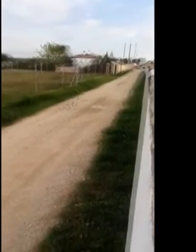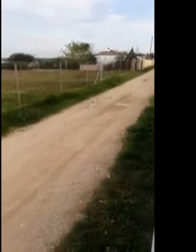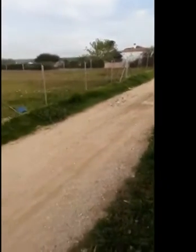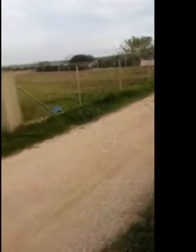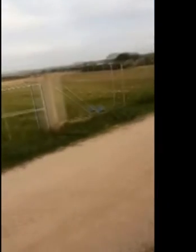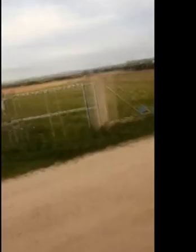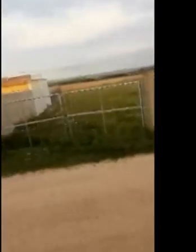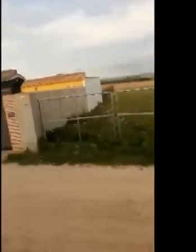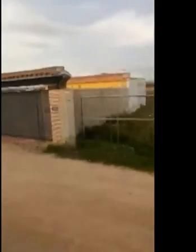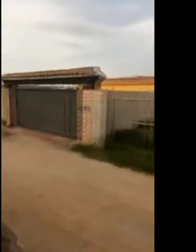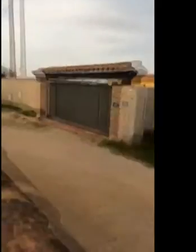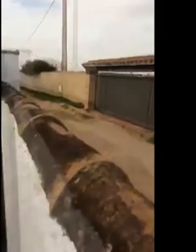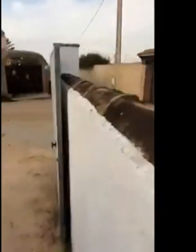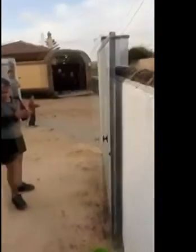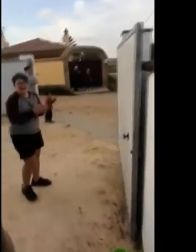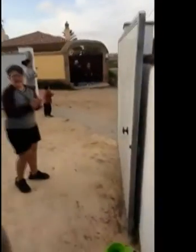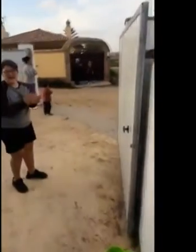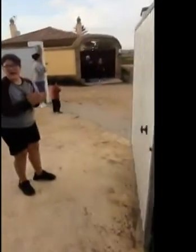Adrián, ¿qué te